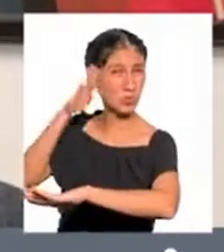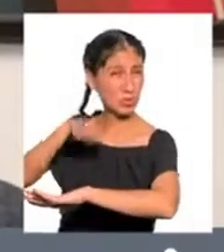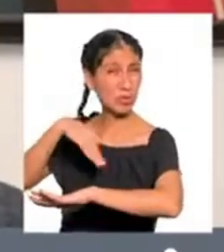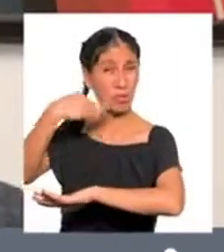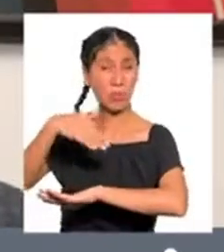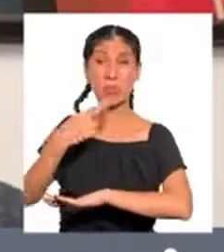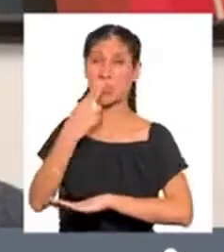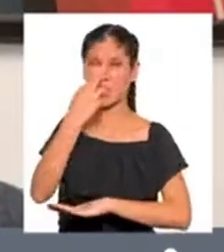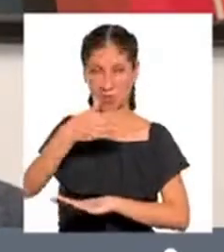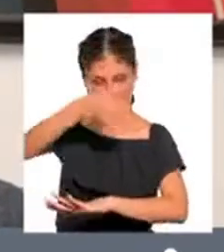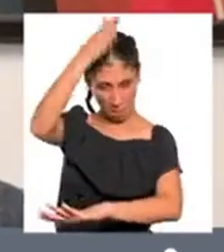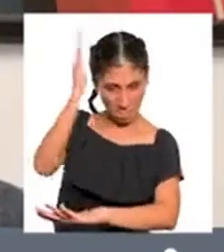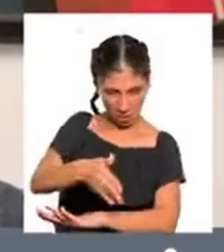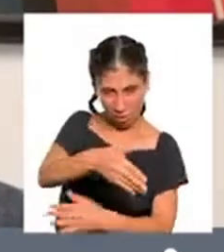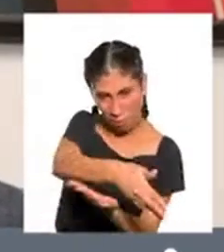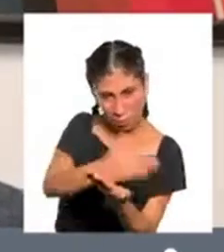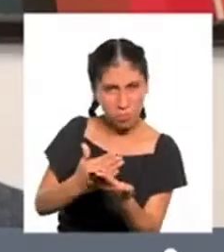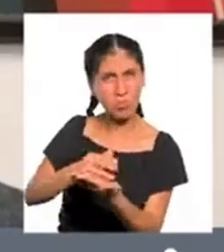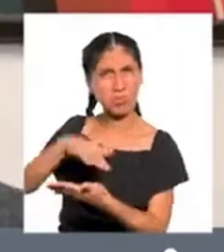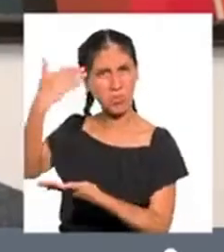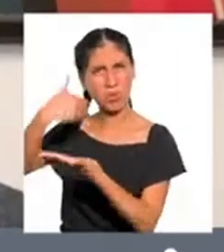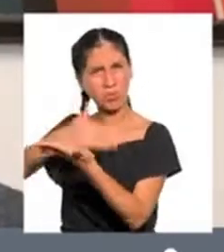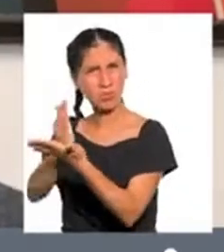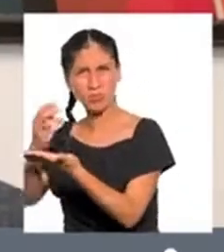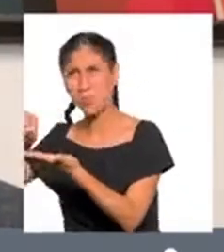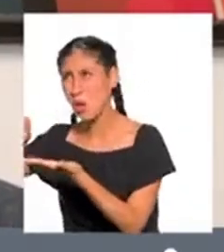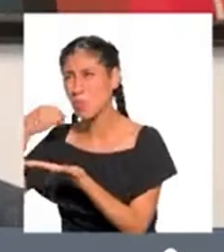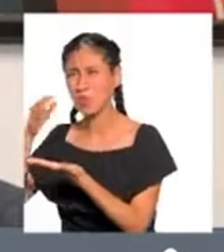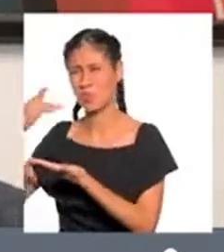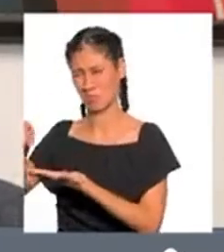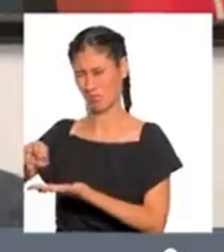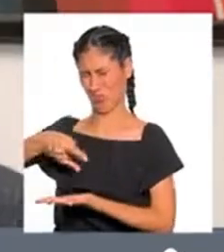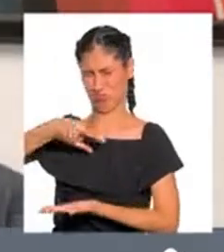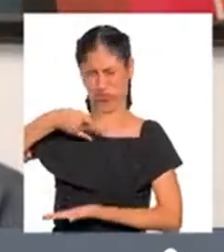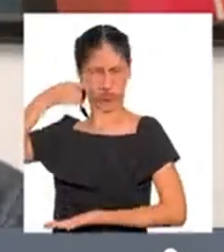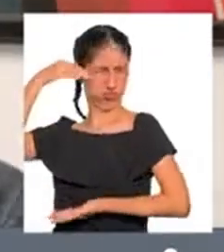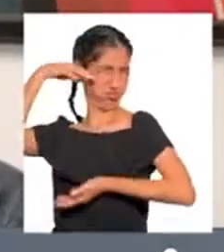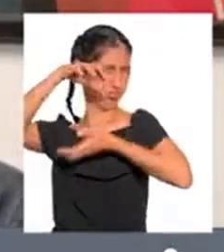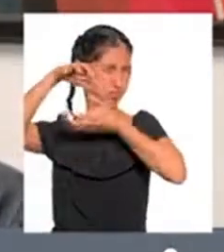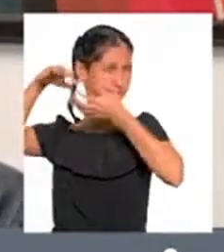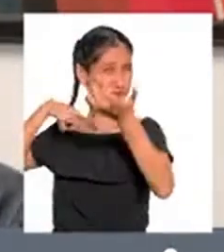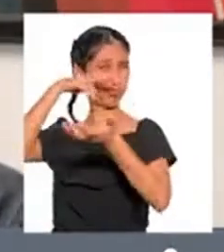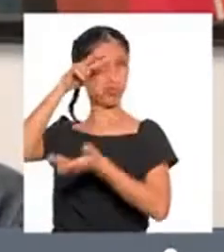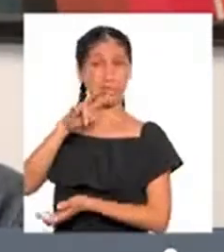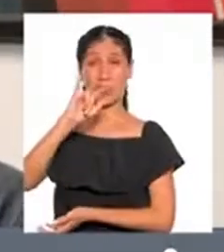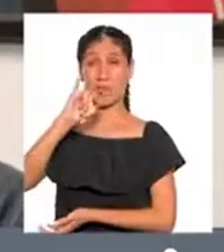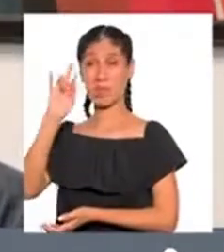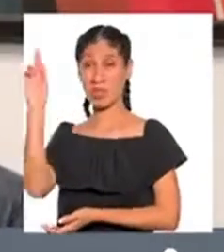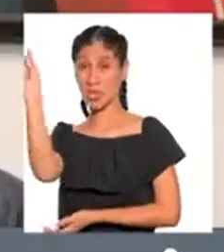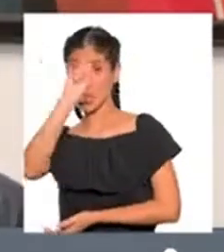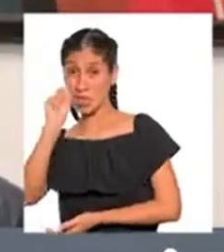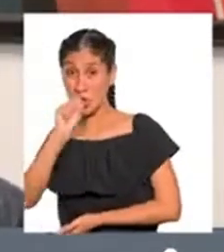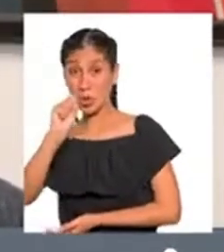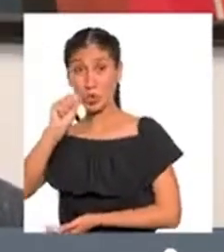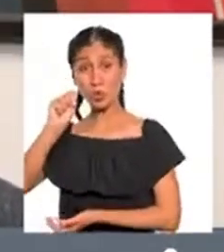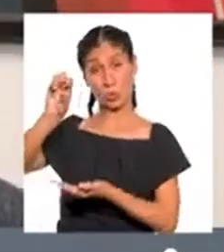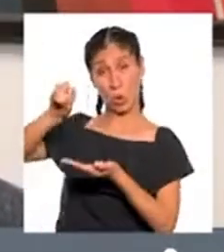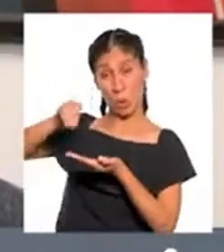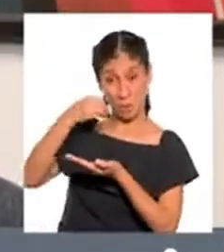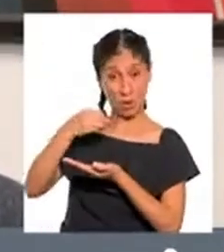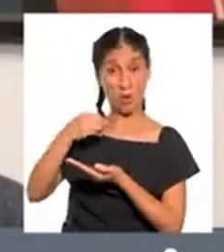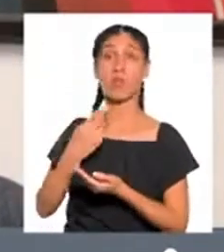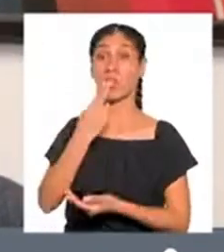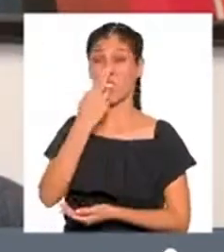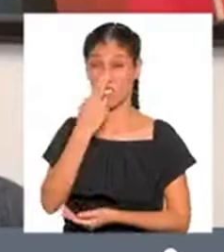la zoonosis, es decir, son virus que han pasado de los animales a los seres humanos. Pero eso no es culpa de los